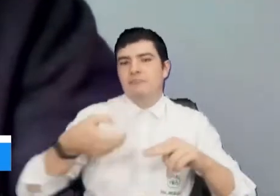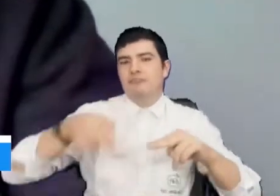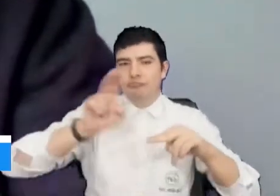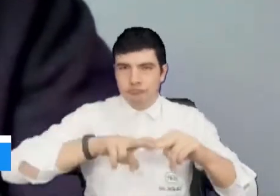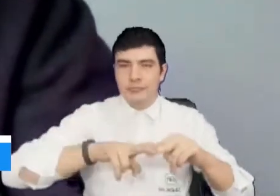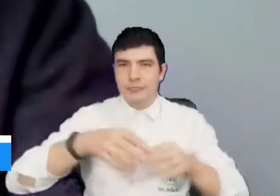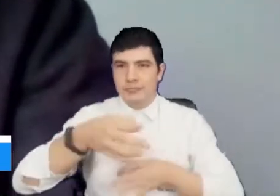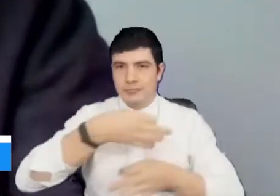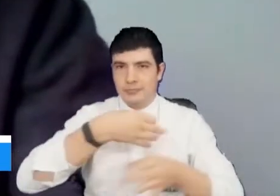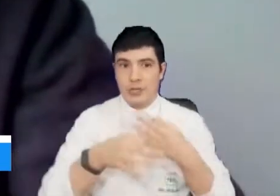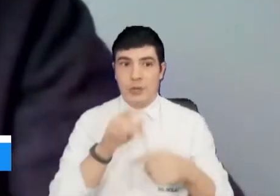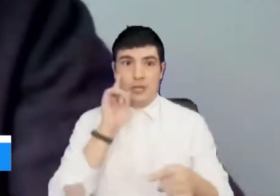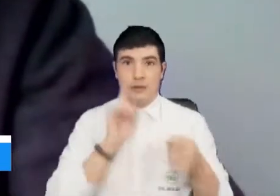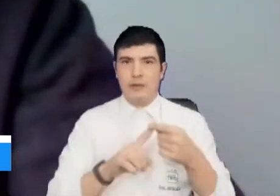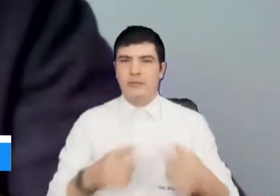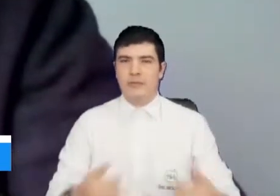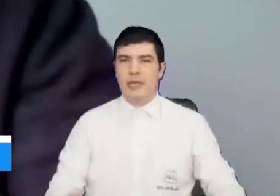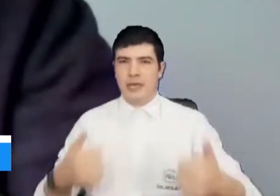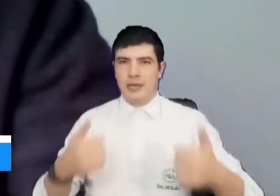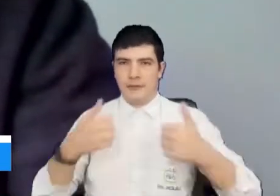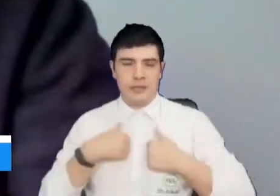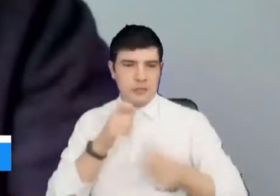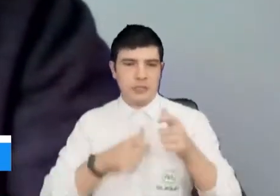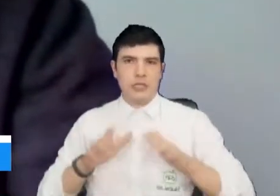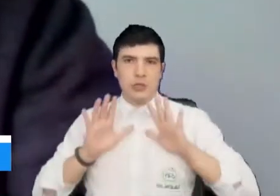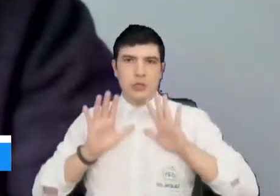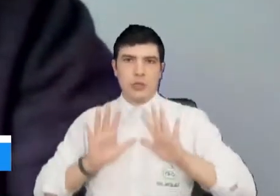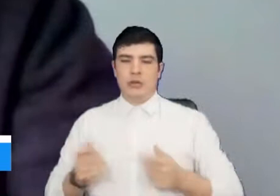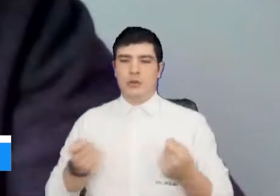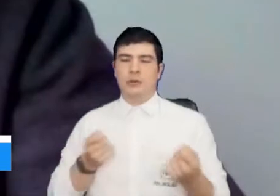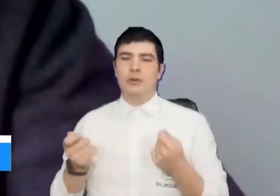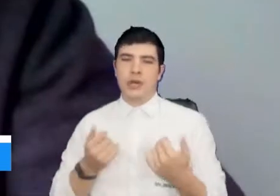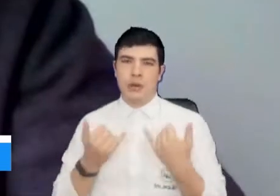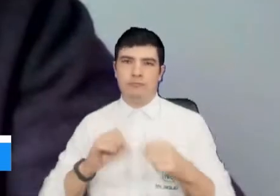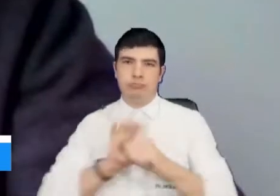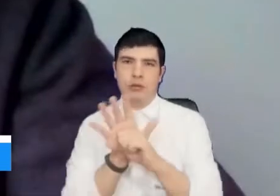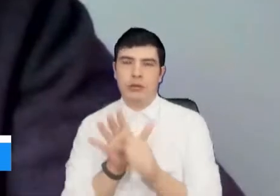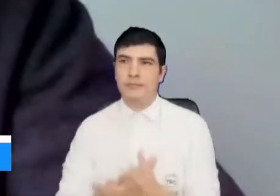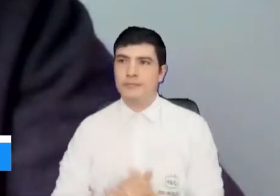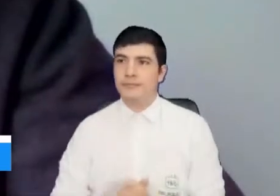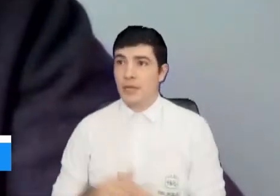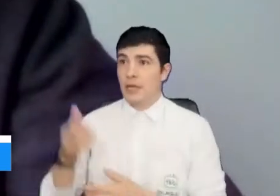más a este consumidor. En la primera etapa,